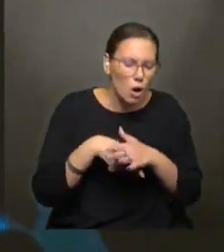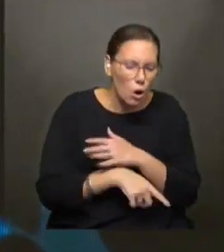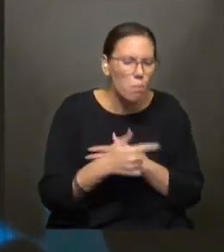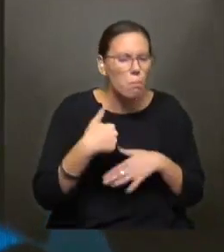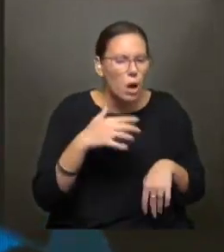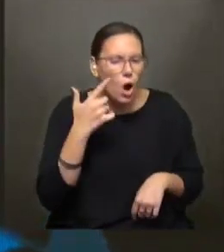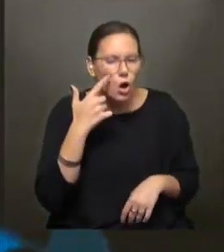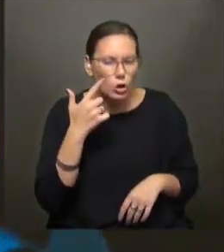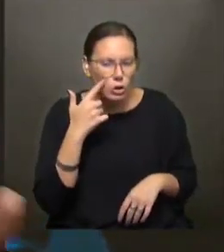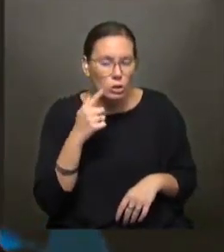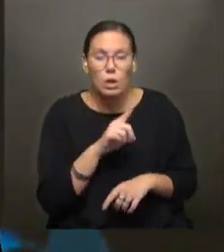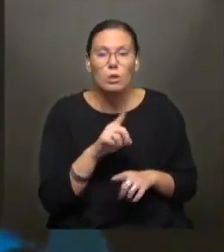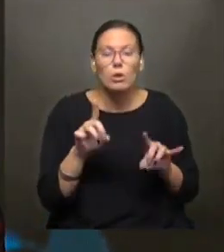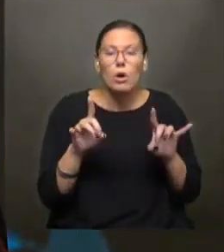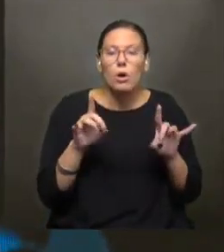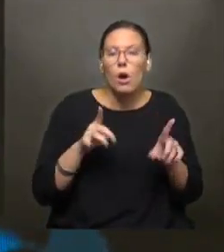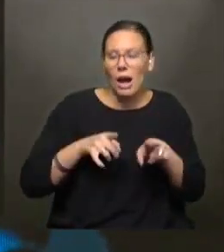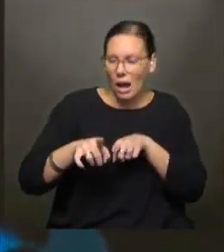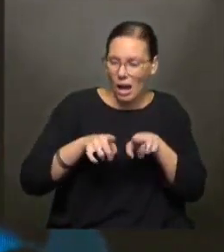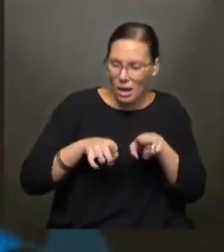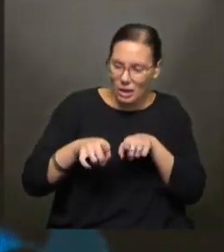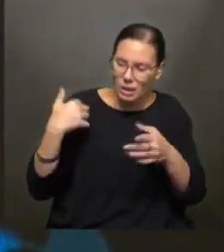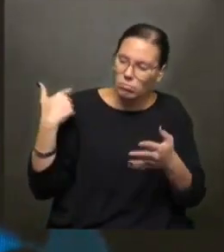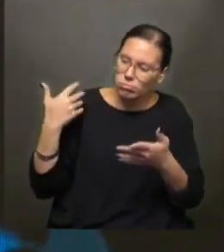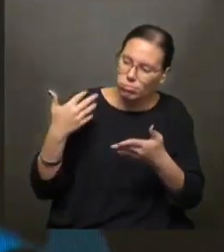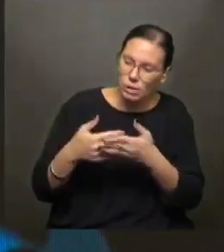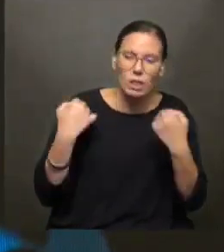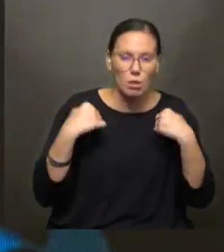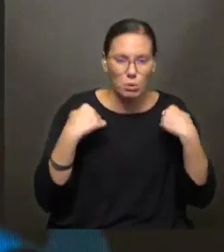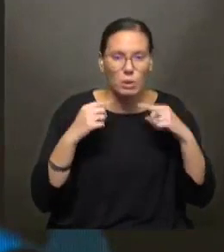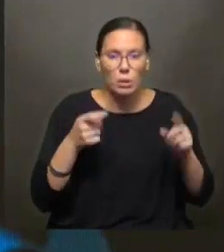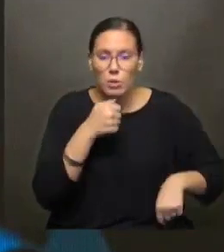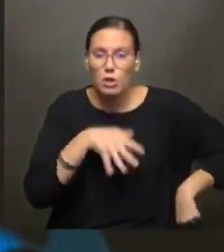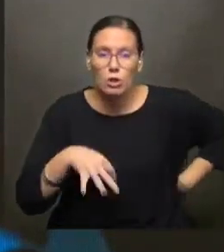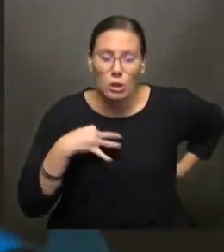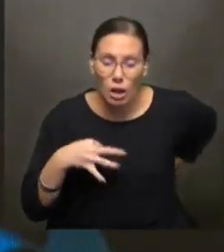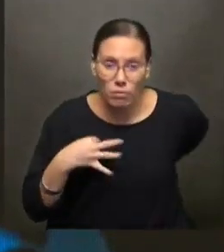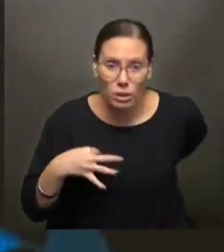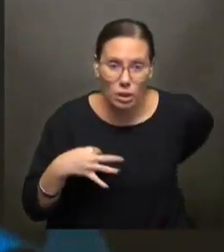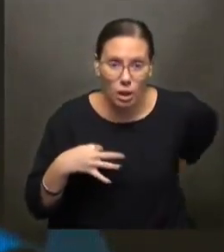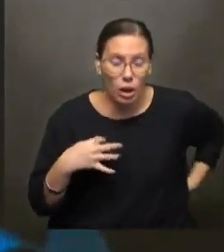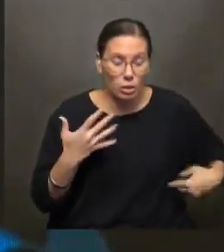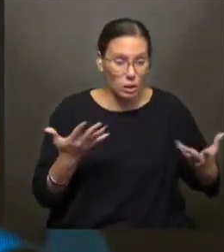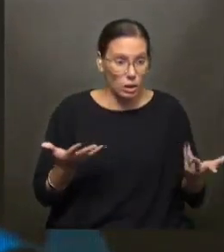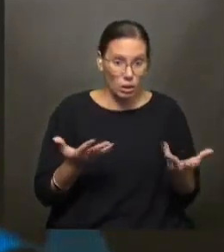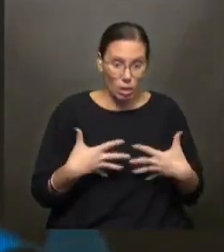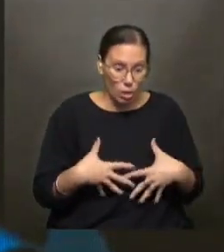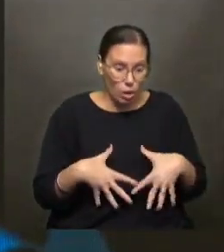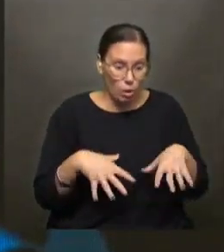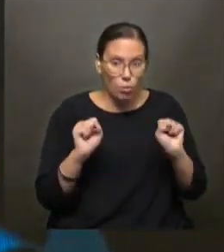en no solamente en la carrera y la trayectoria deportiva sino también la historia de vida y bueno me encontré